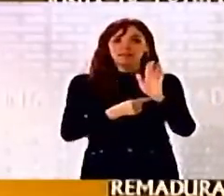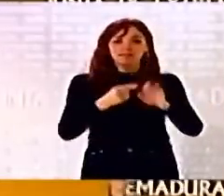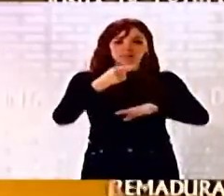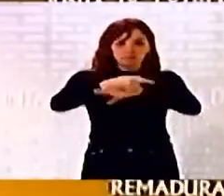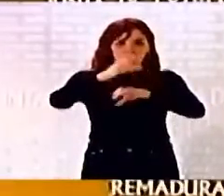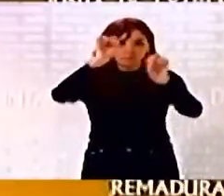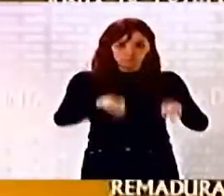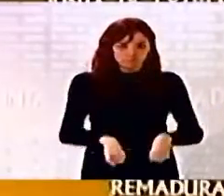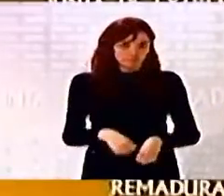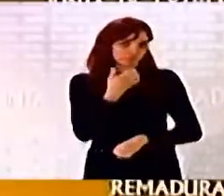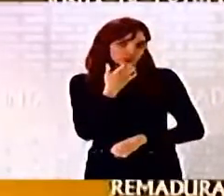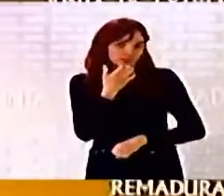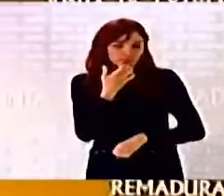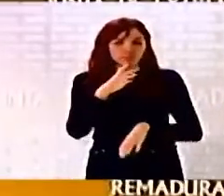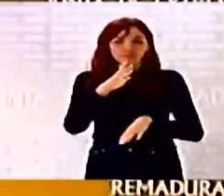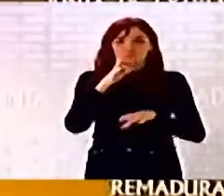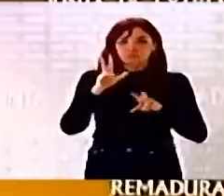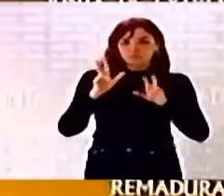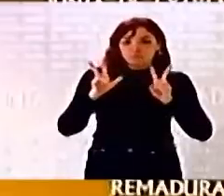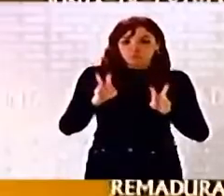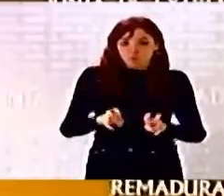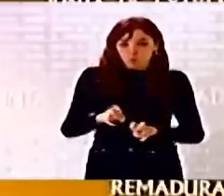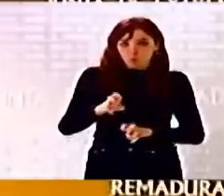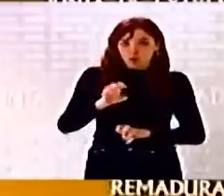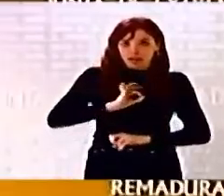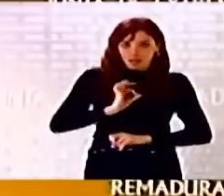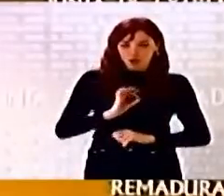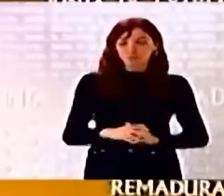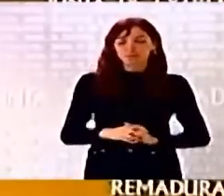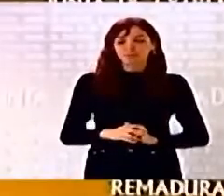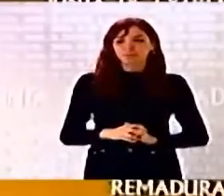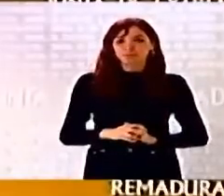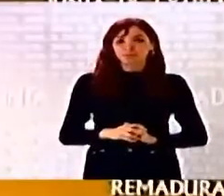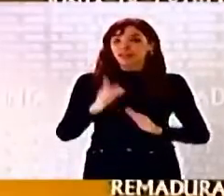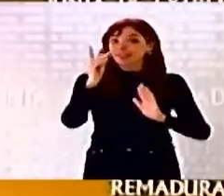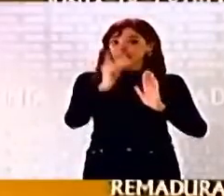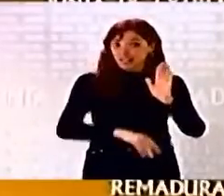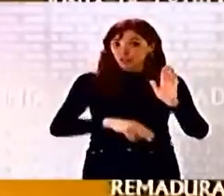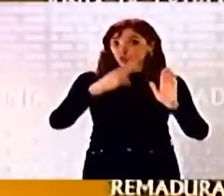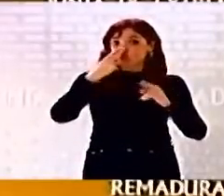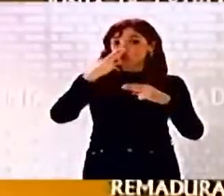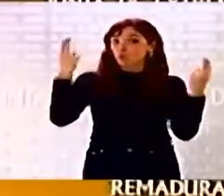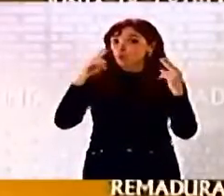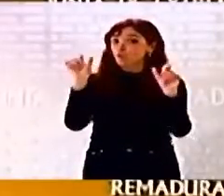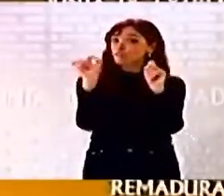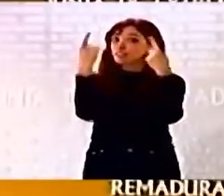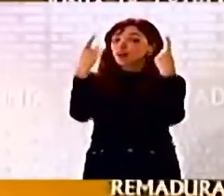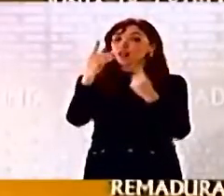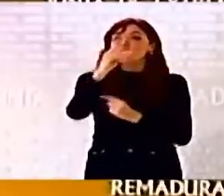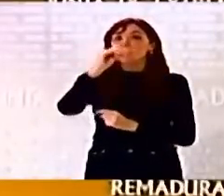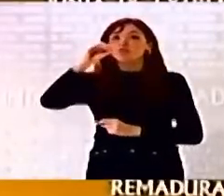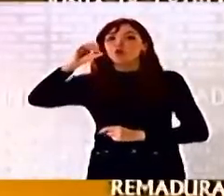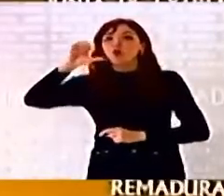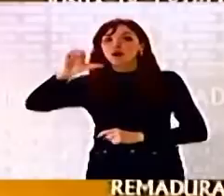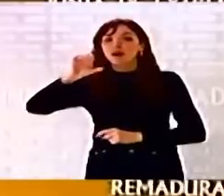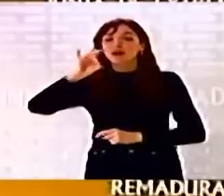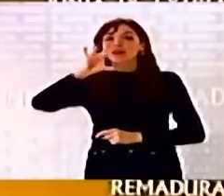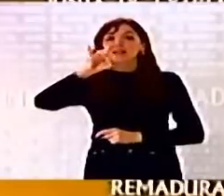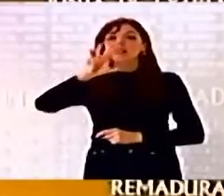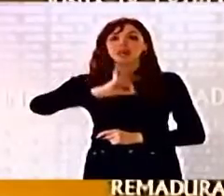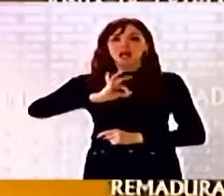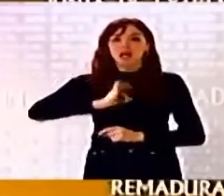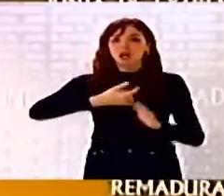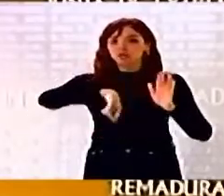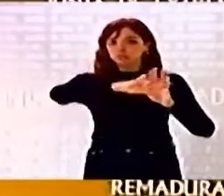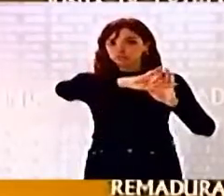adoptadas al comienzo del año en curso. Tal decreto fue publicado en el DOE de fecha 15 de enero y